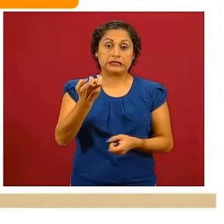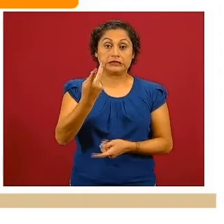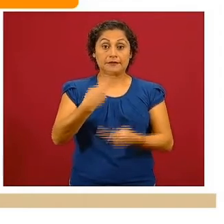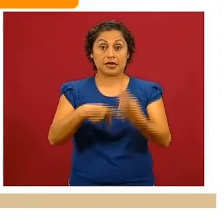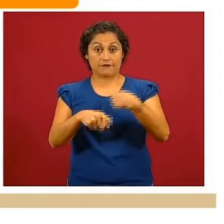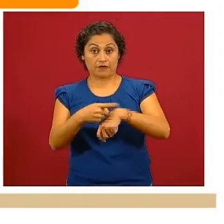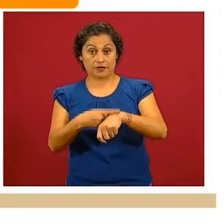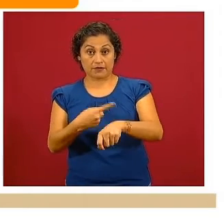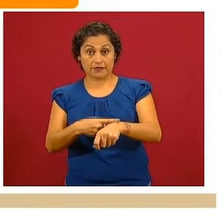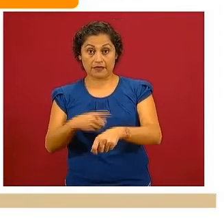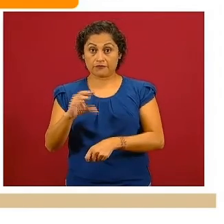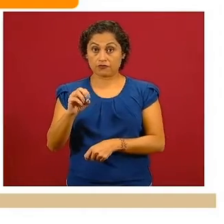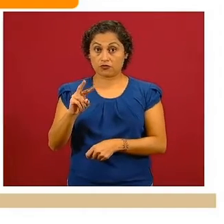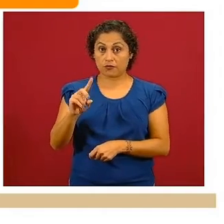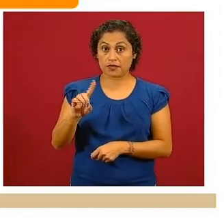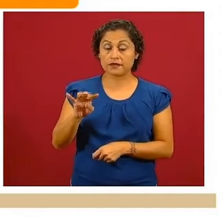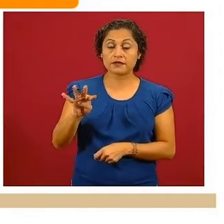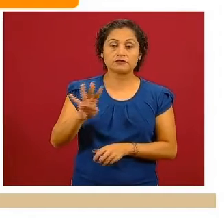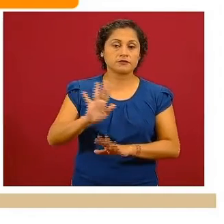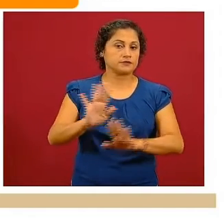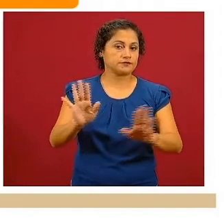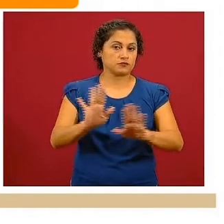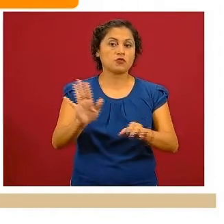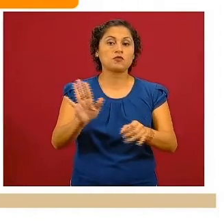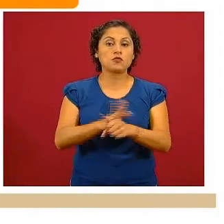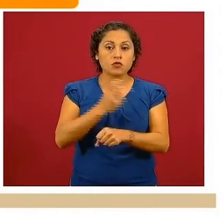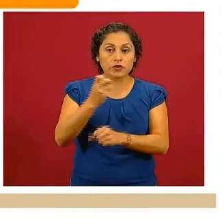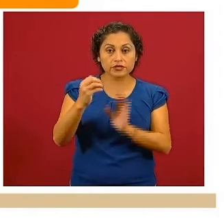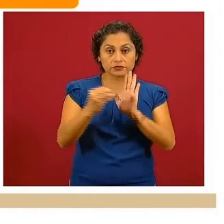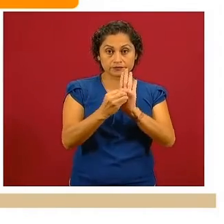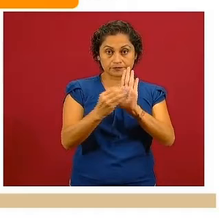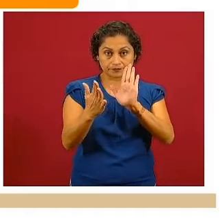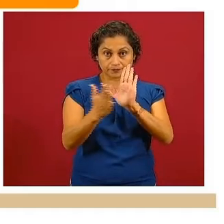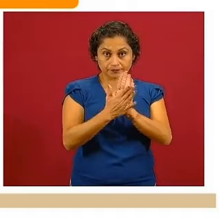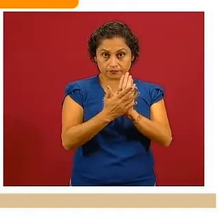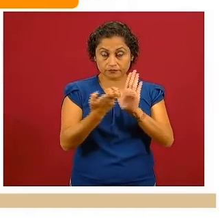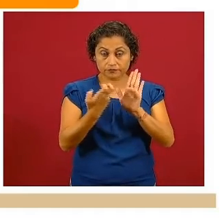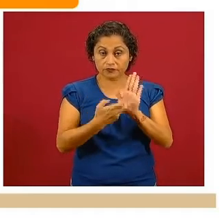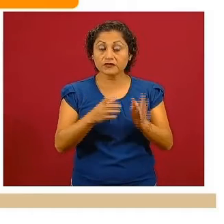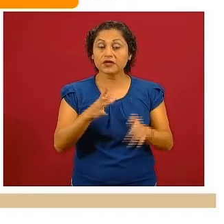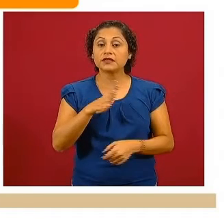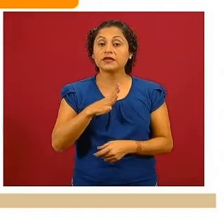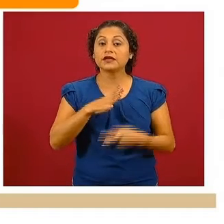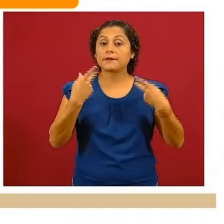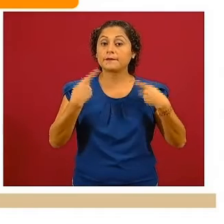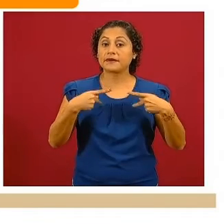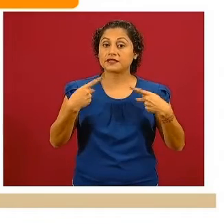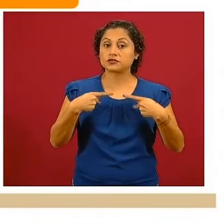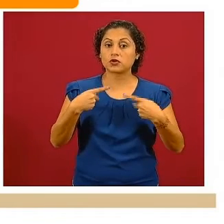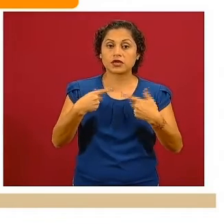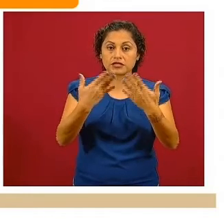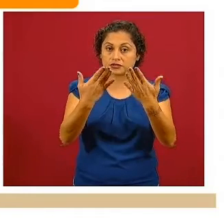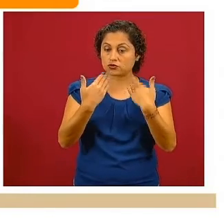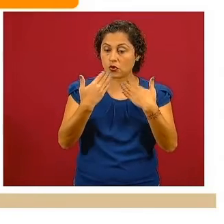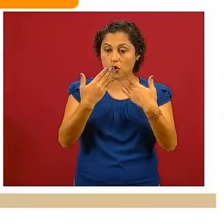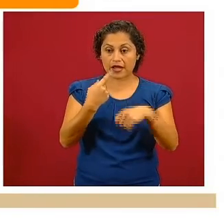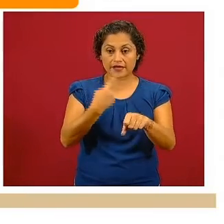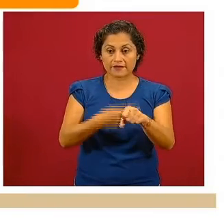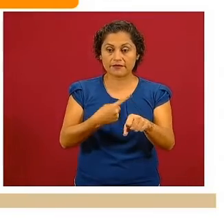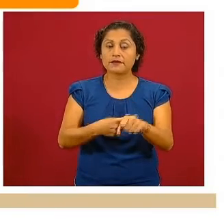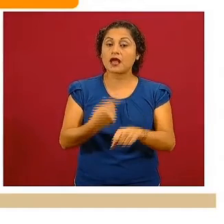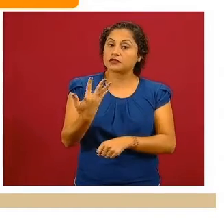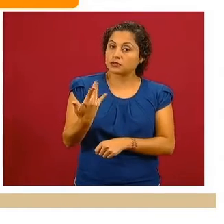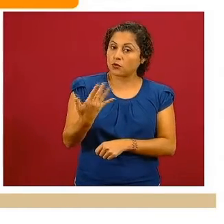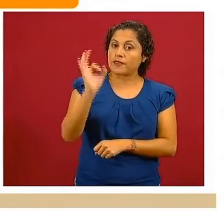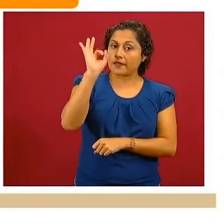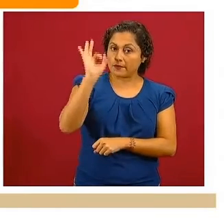Es por eso que graficamos aquí las personas que ya salieron negativas. 50% de ellas ya son negativas,